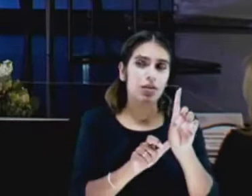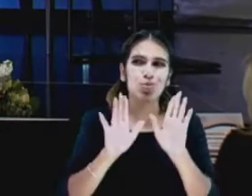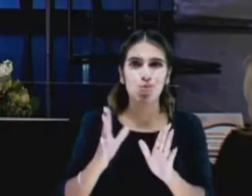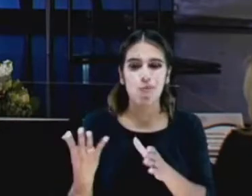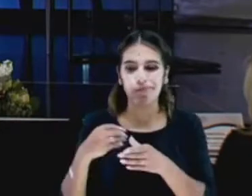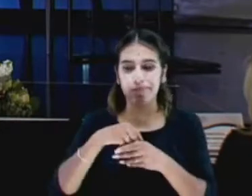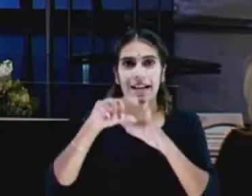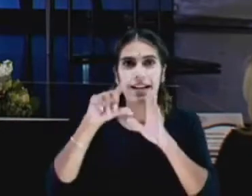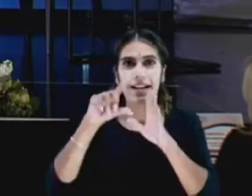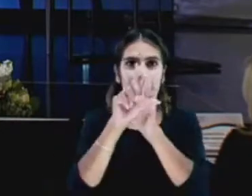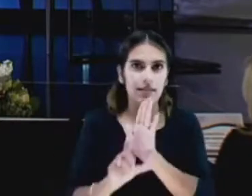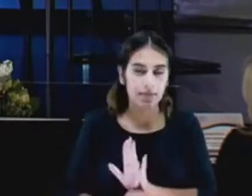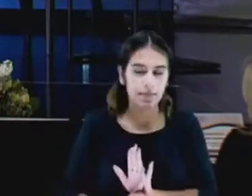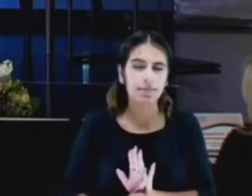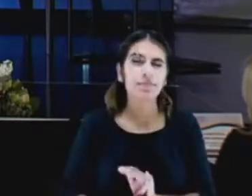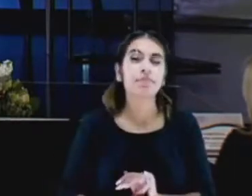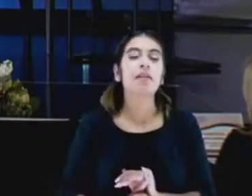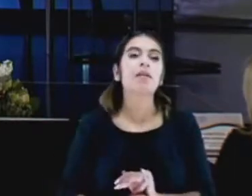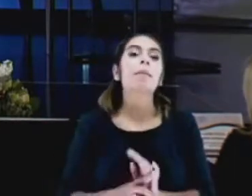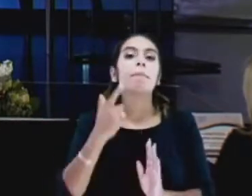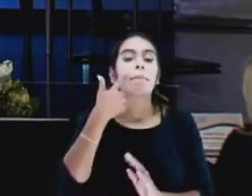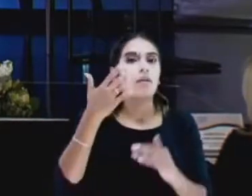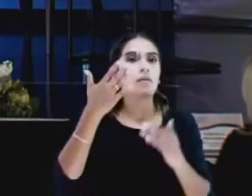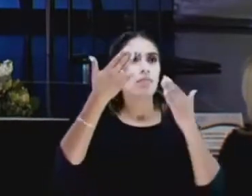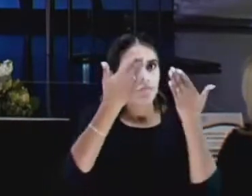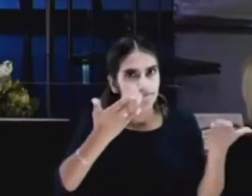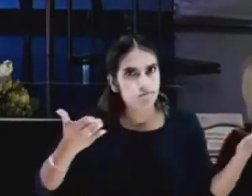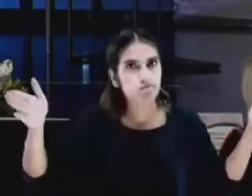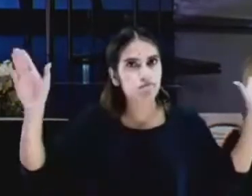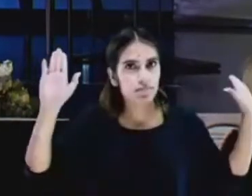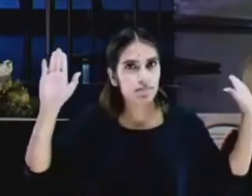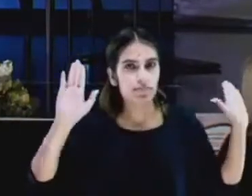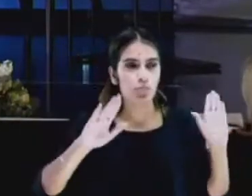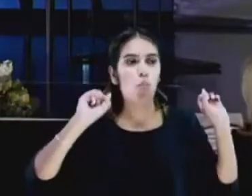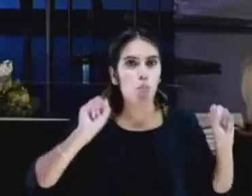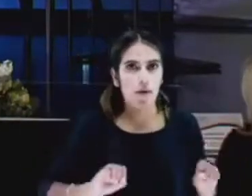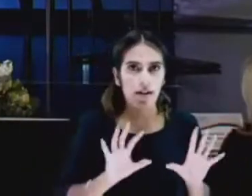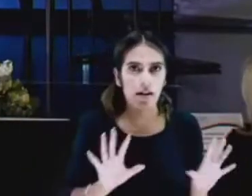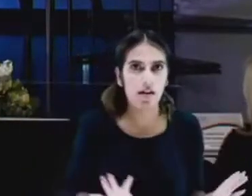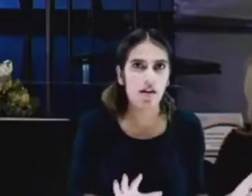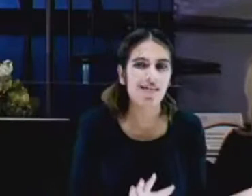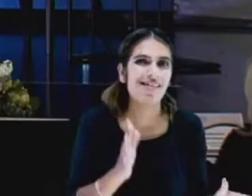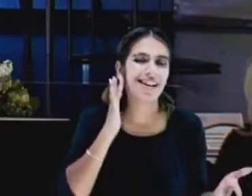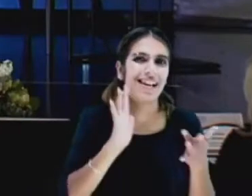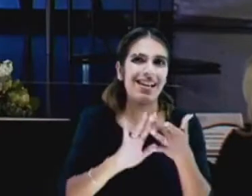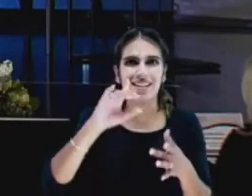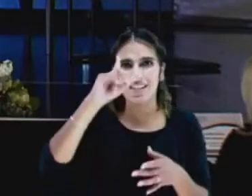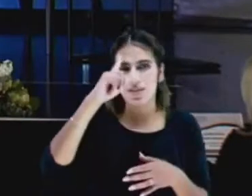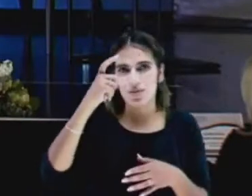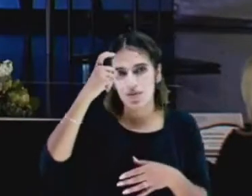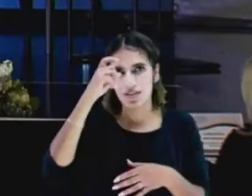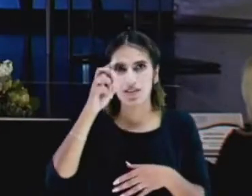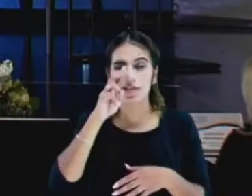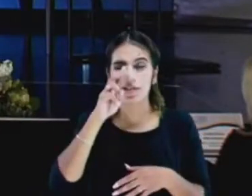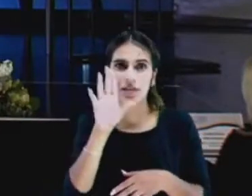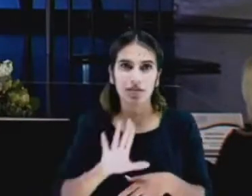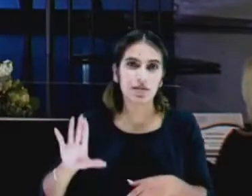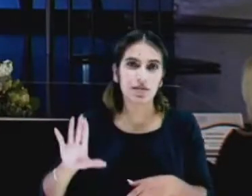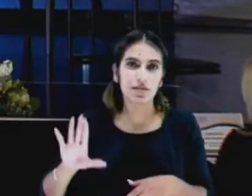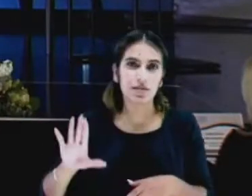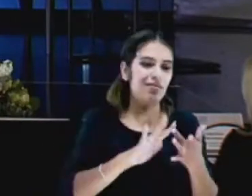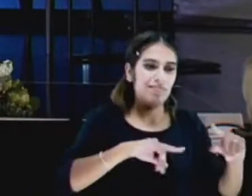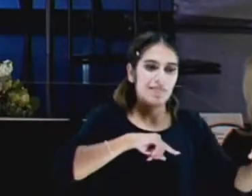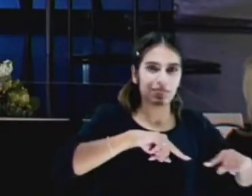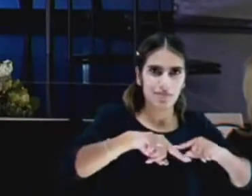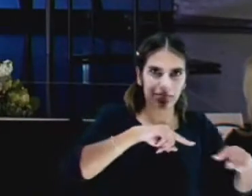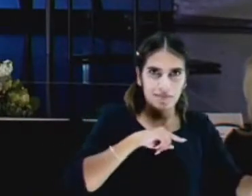amplía el campo de acción de los conceptos generales que eran gobierno nacional entiéndase ministros y gripes departamento administrativo ahora